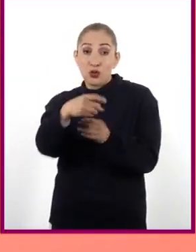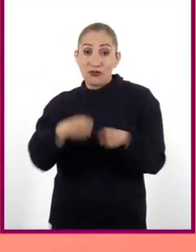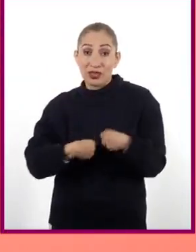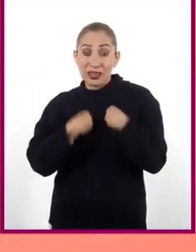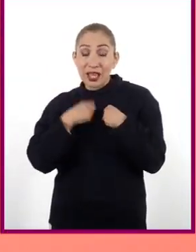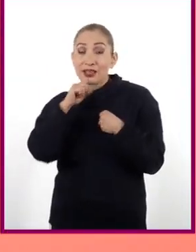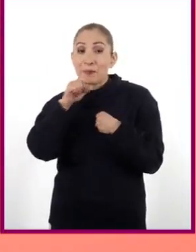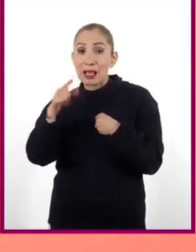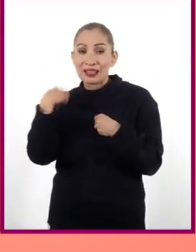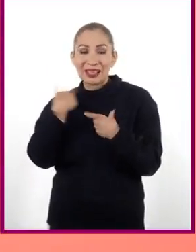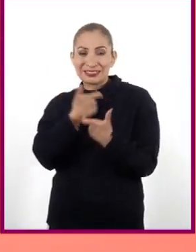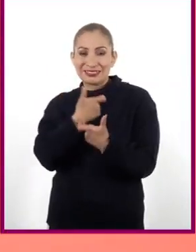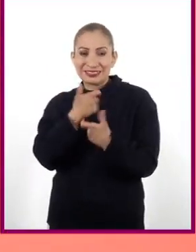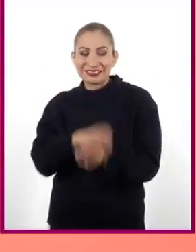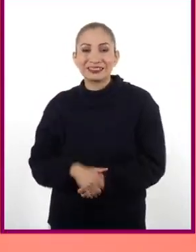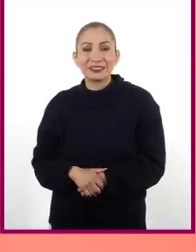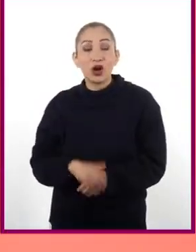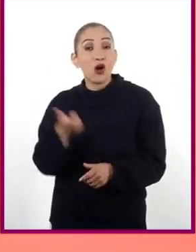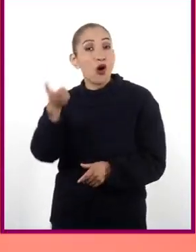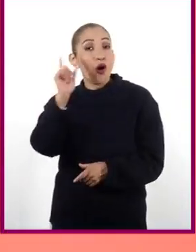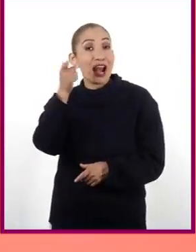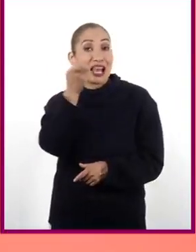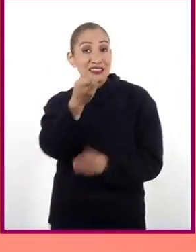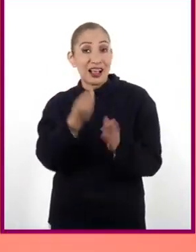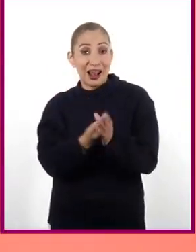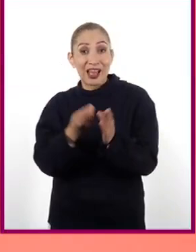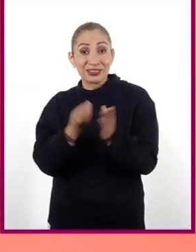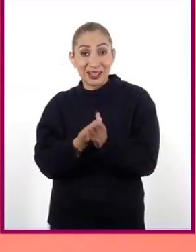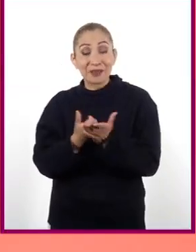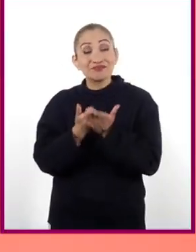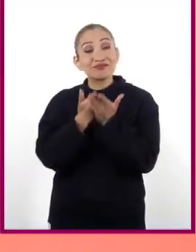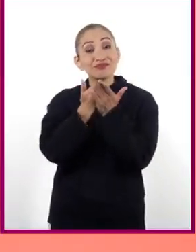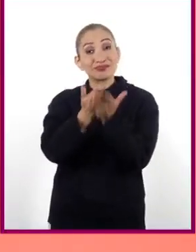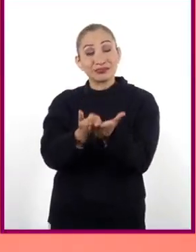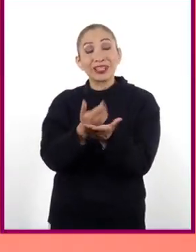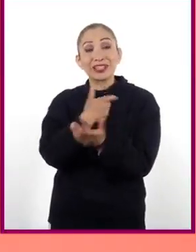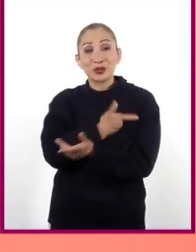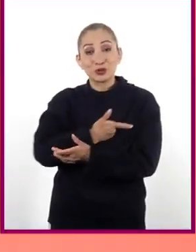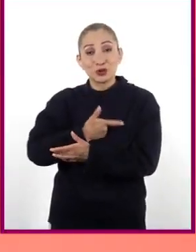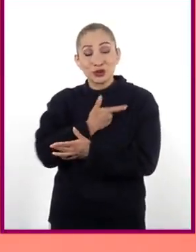otras maneras de reír. Esperamos que esta sesión haya sido de su